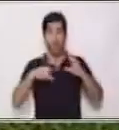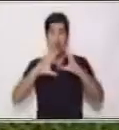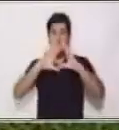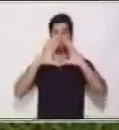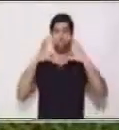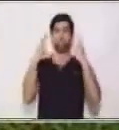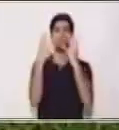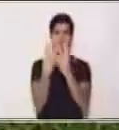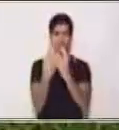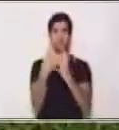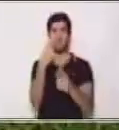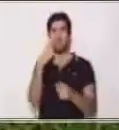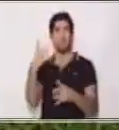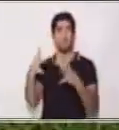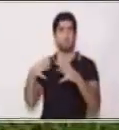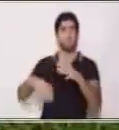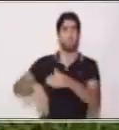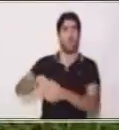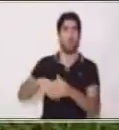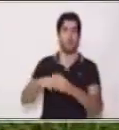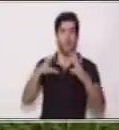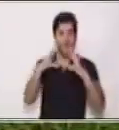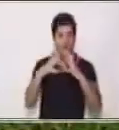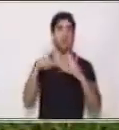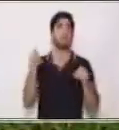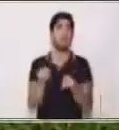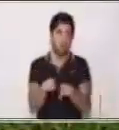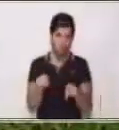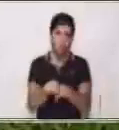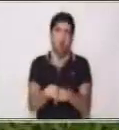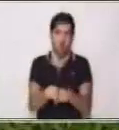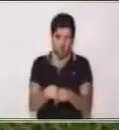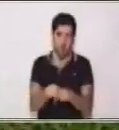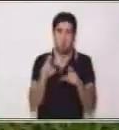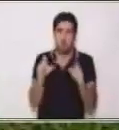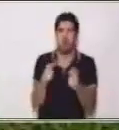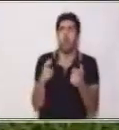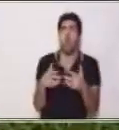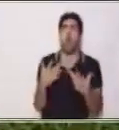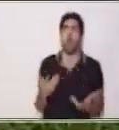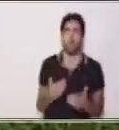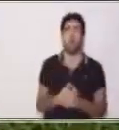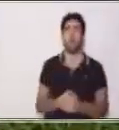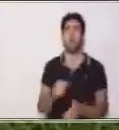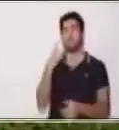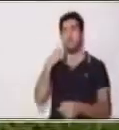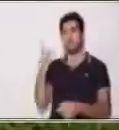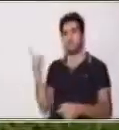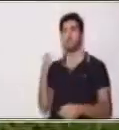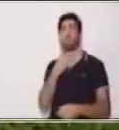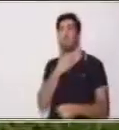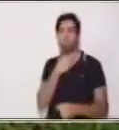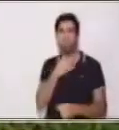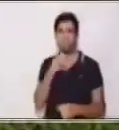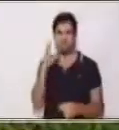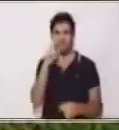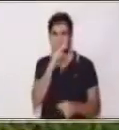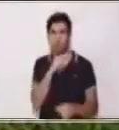Es 4/3 de pi por el radio al cubo. Entonces, vamos a